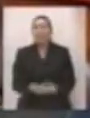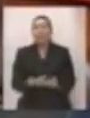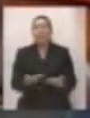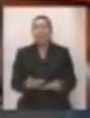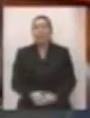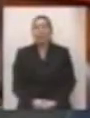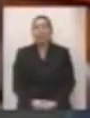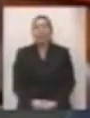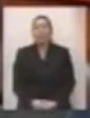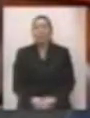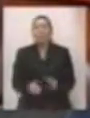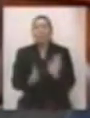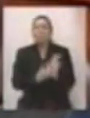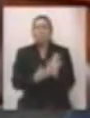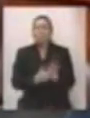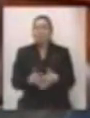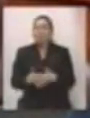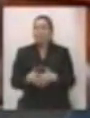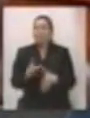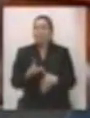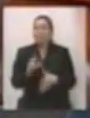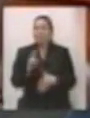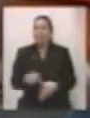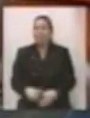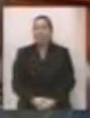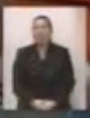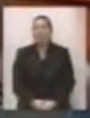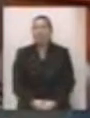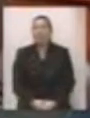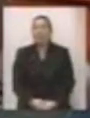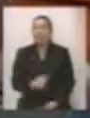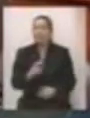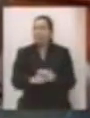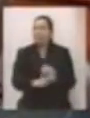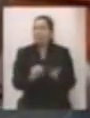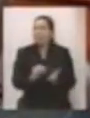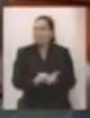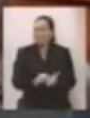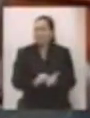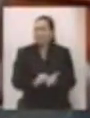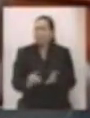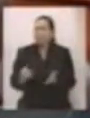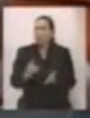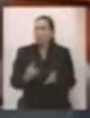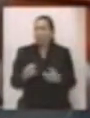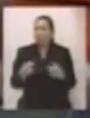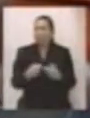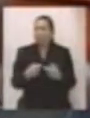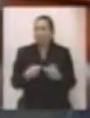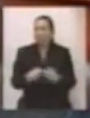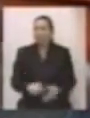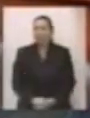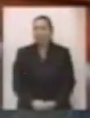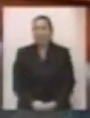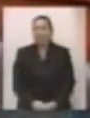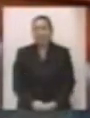realidad, constatar que en América Latina el Perú es uno de los países con mayor uso, señor, del Internet